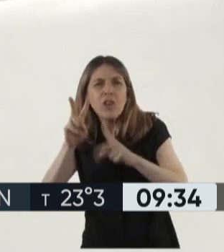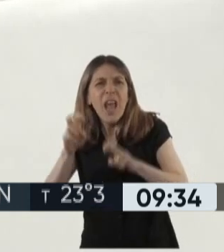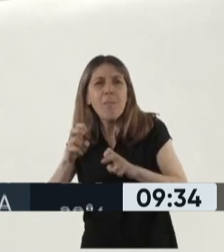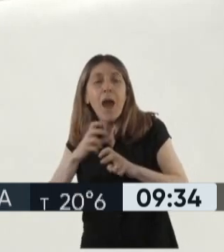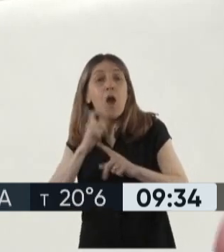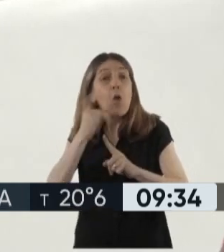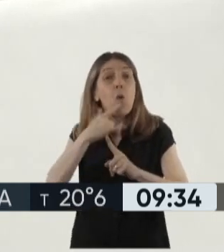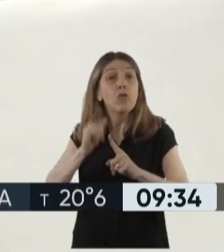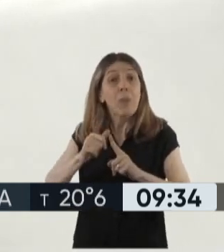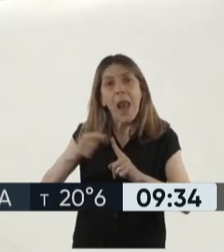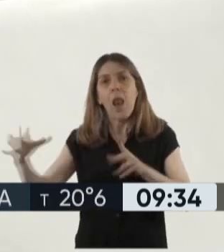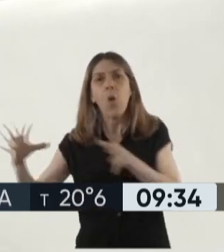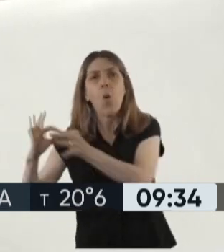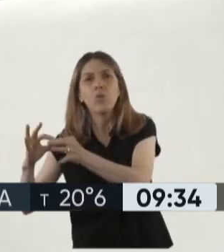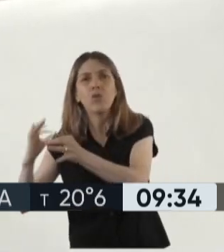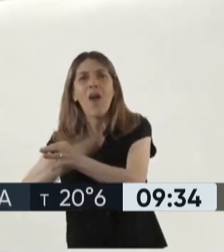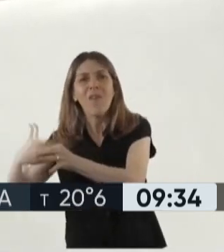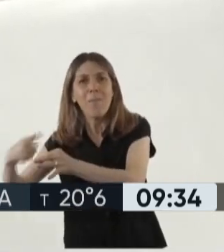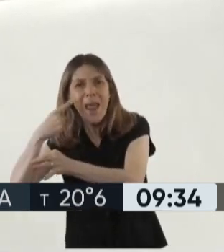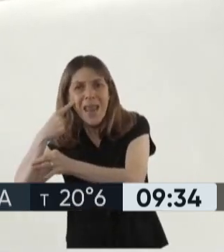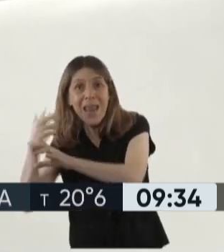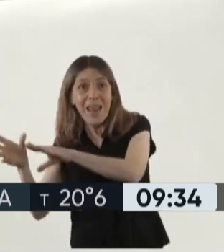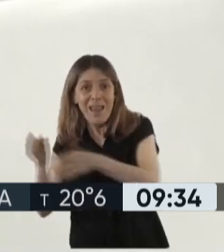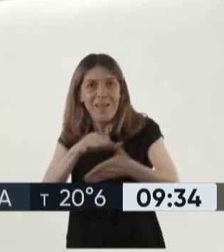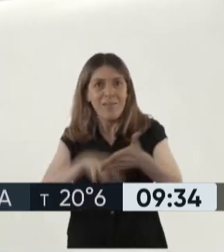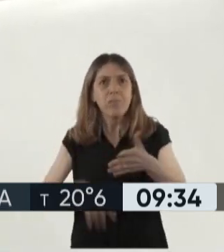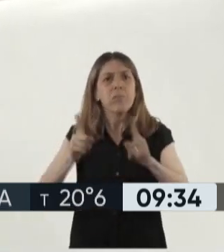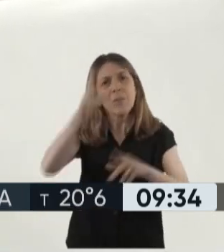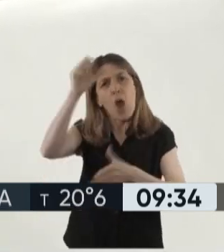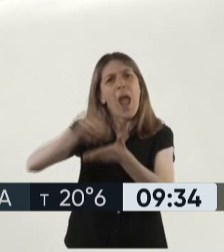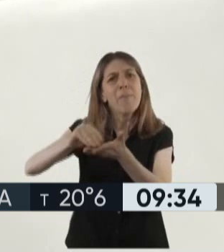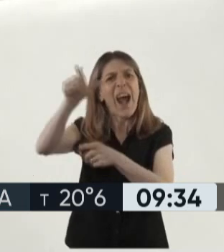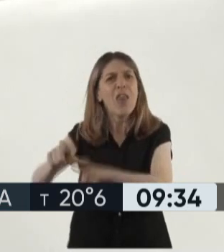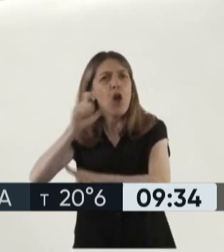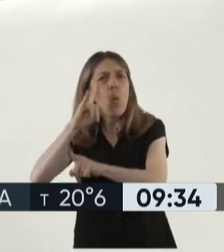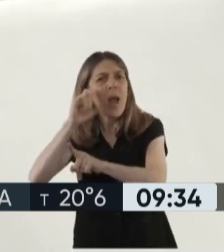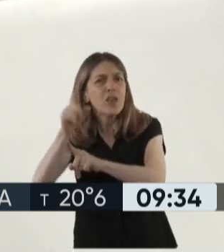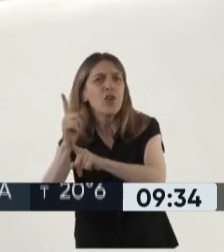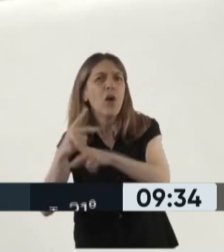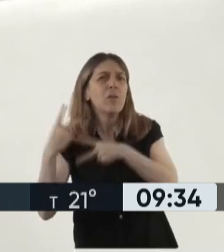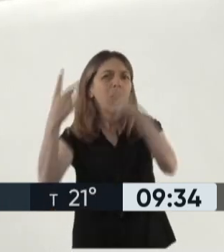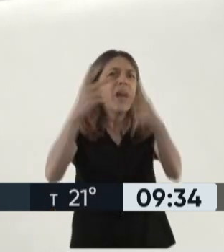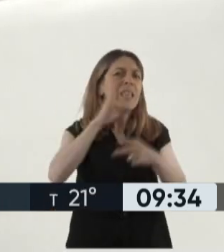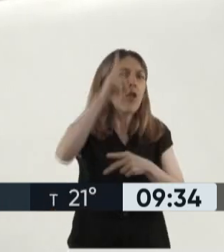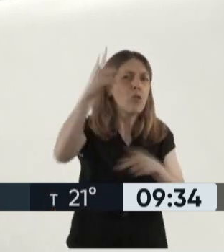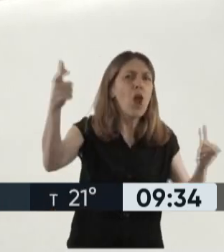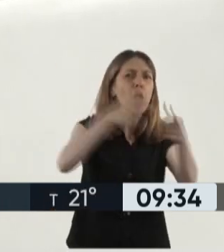Monetario. El fin de semana estuvo el embajador en Estados Unidos, Jorge Argüello, reunido con el